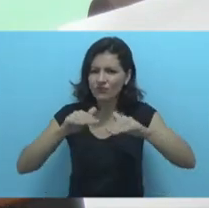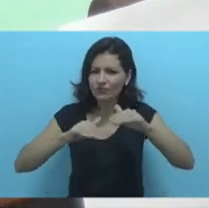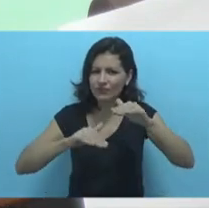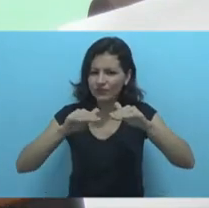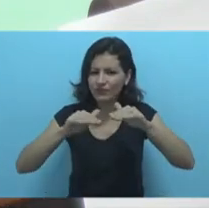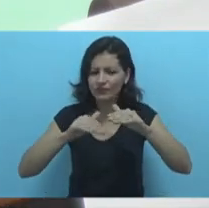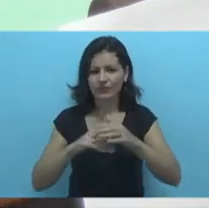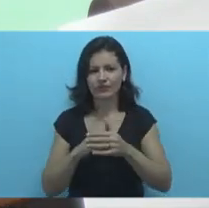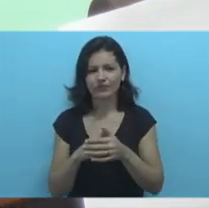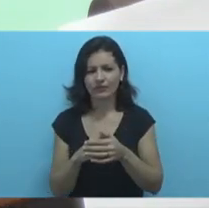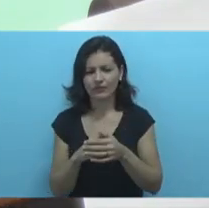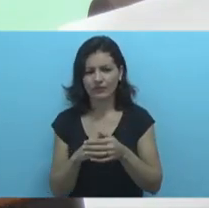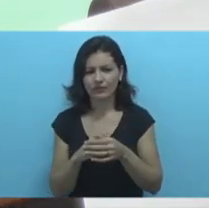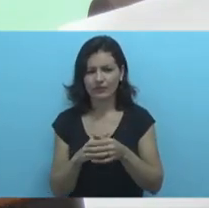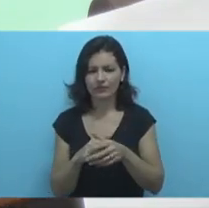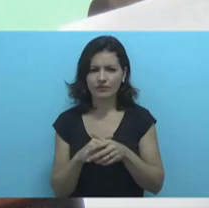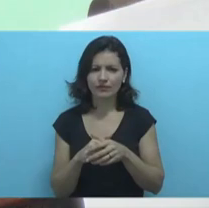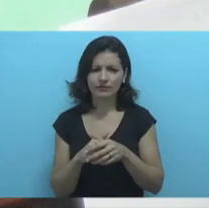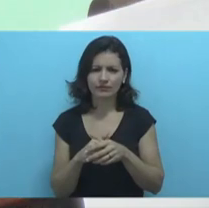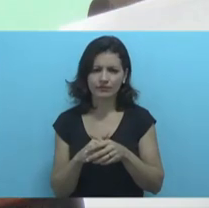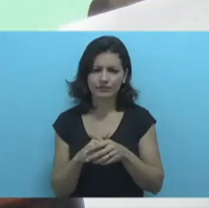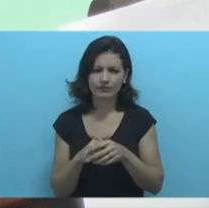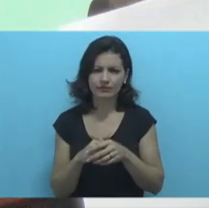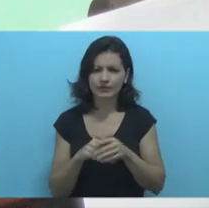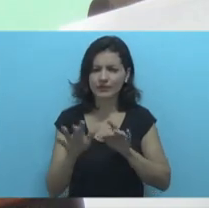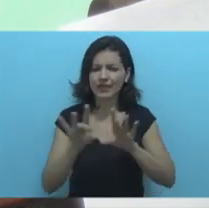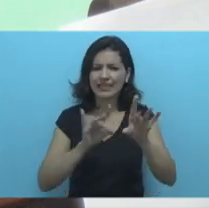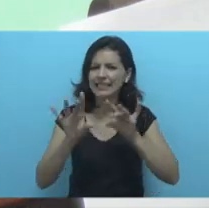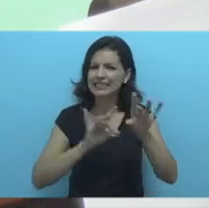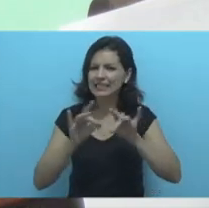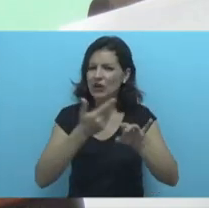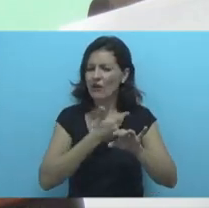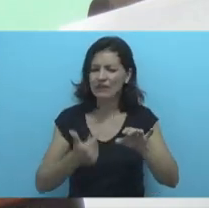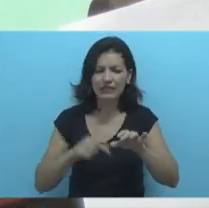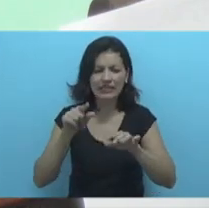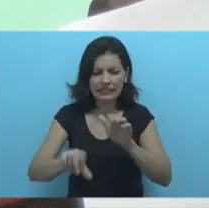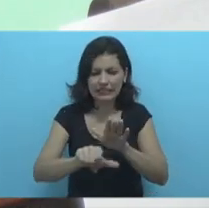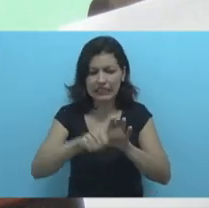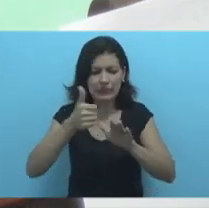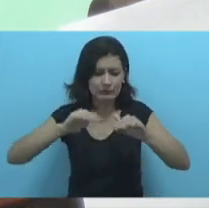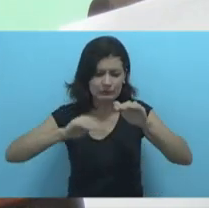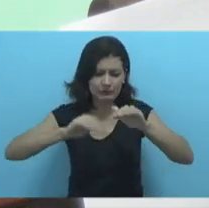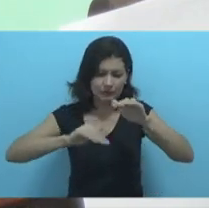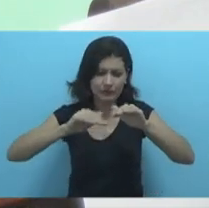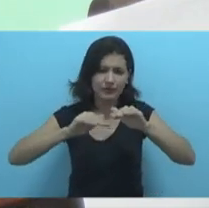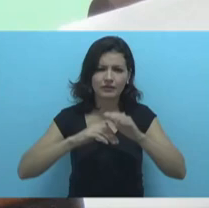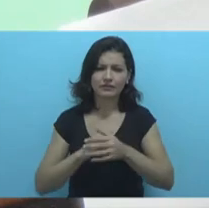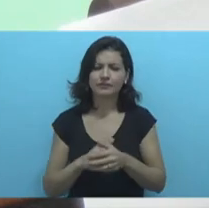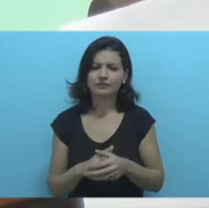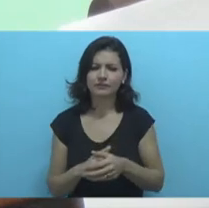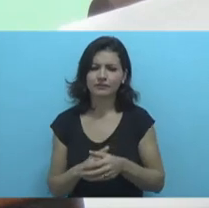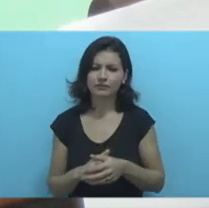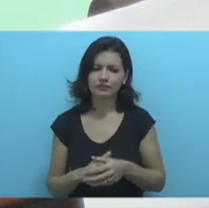más de 1.900.000 santafesinos, en una elección estadísticamente imposible, ridícula, y que le tocó a él